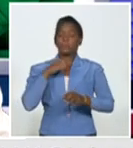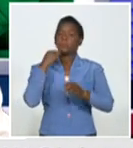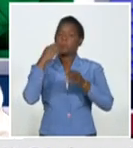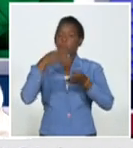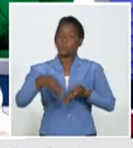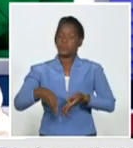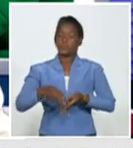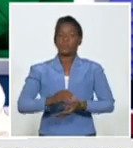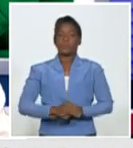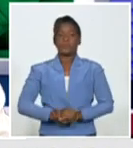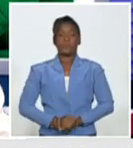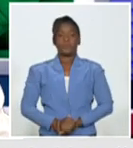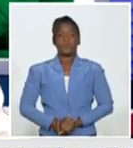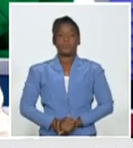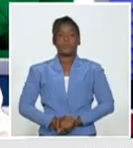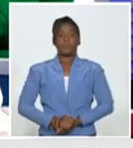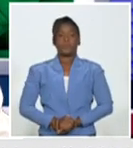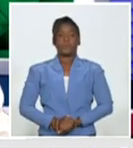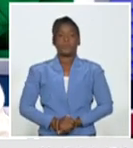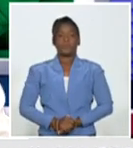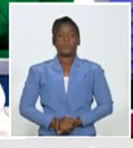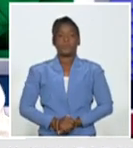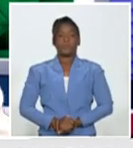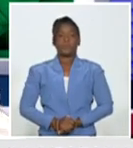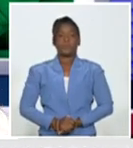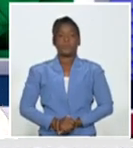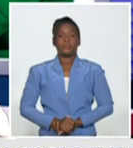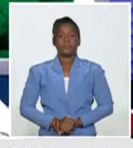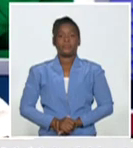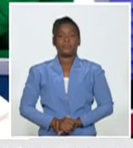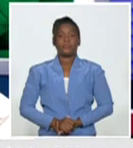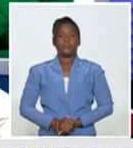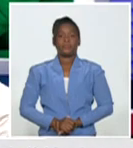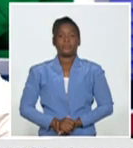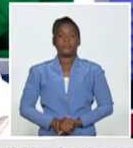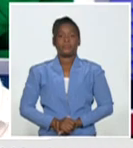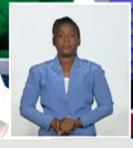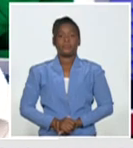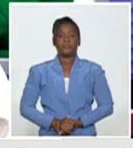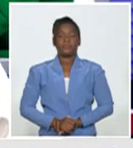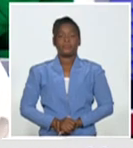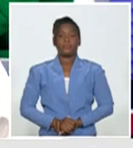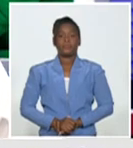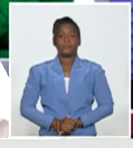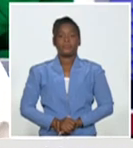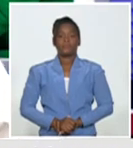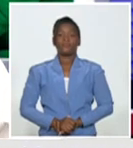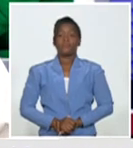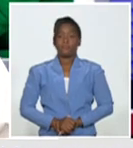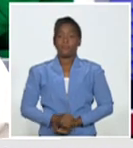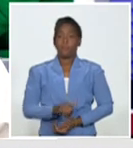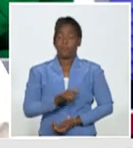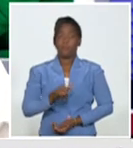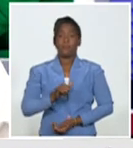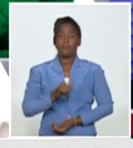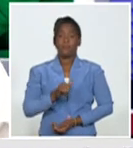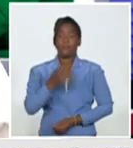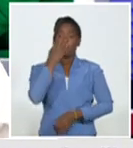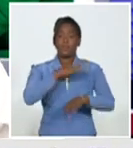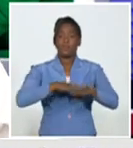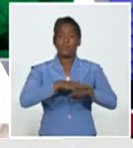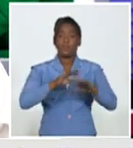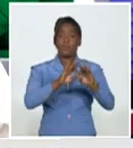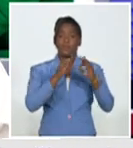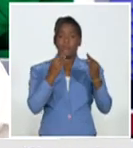fue posible su recuperación y la paciente fallece. Reiteramos nuestras condolencias a familiares y